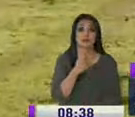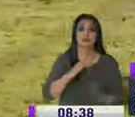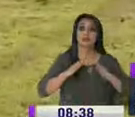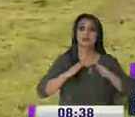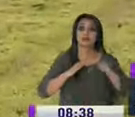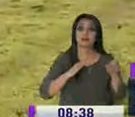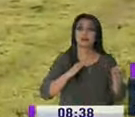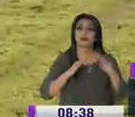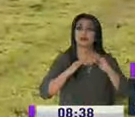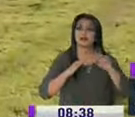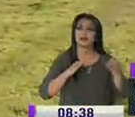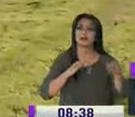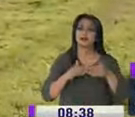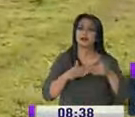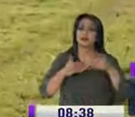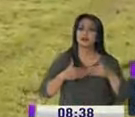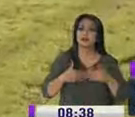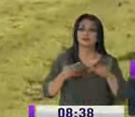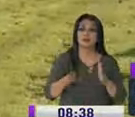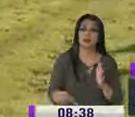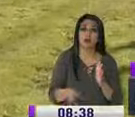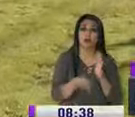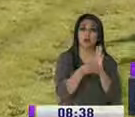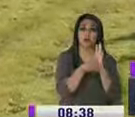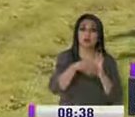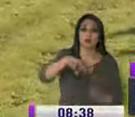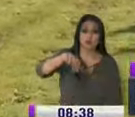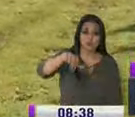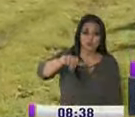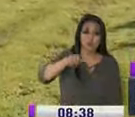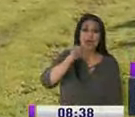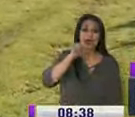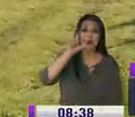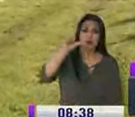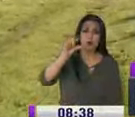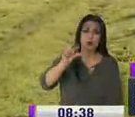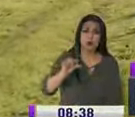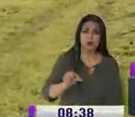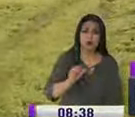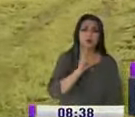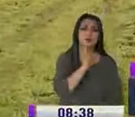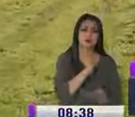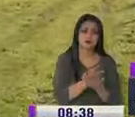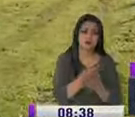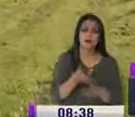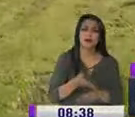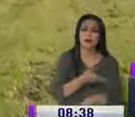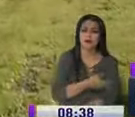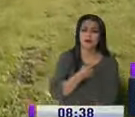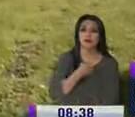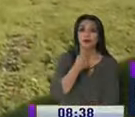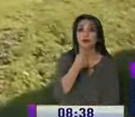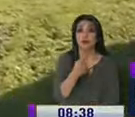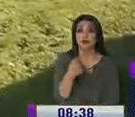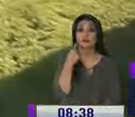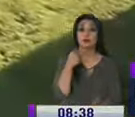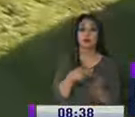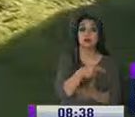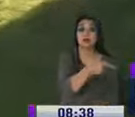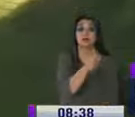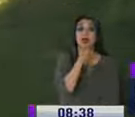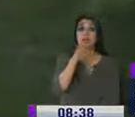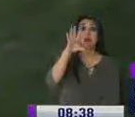afectados dieron su testimonio en la Cámara de Gesell. El llamado ahora es para todas las autoridades para poner mayor énfasis